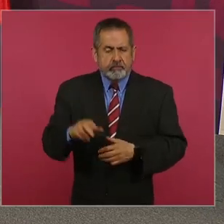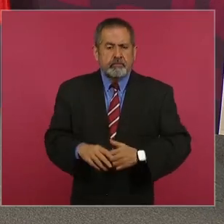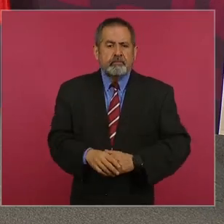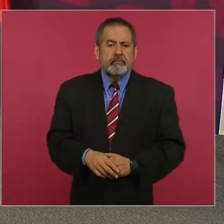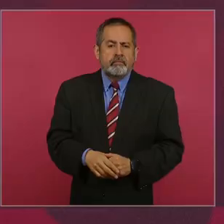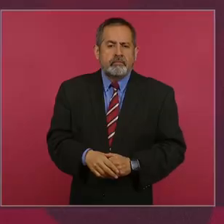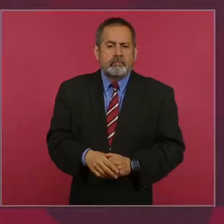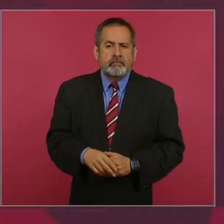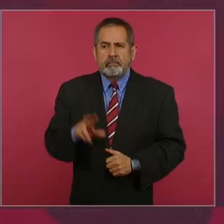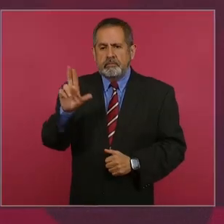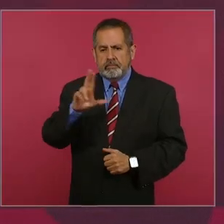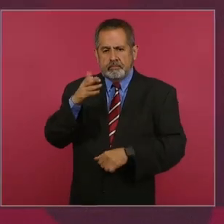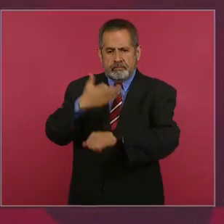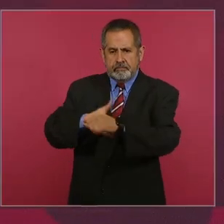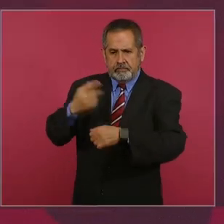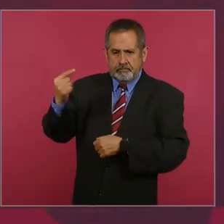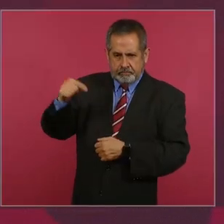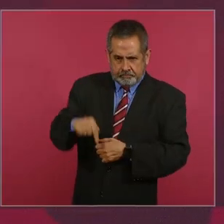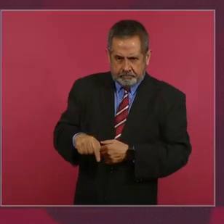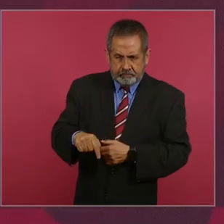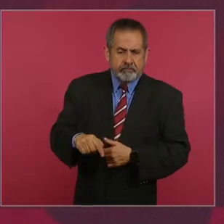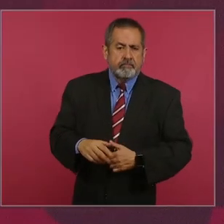regresamos el martes en la tarde